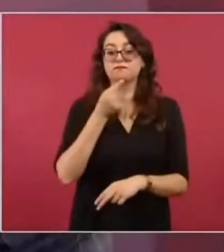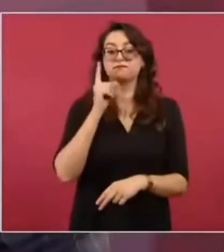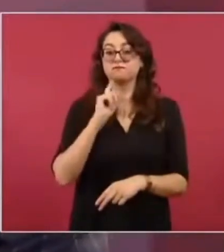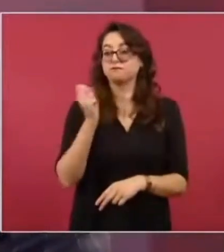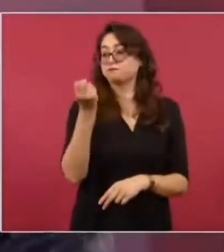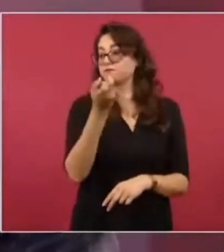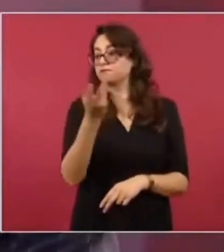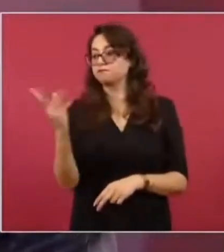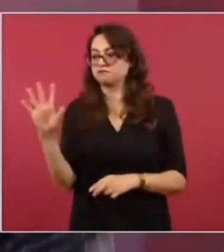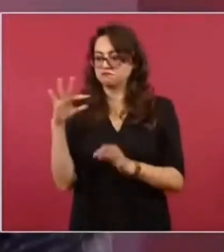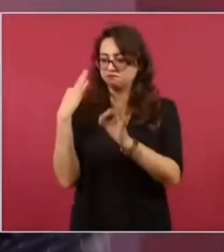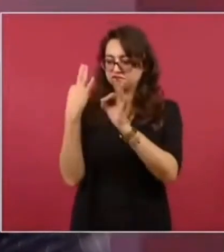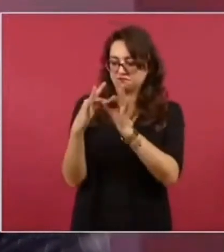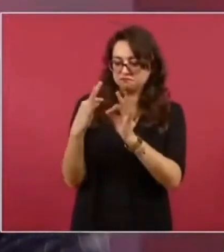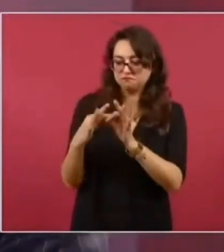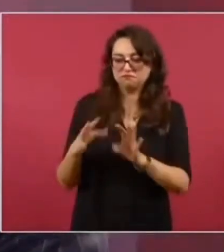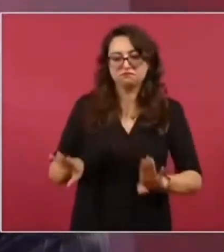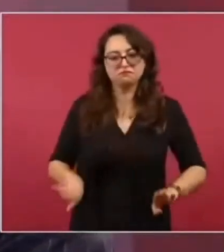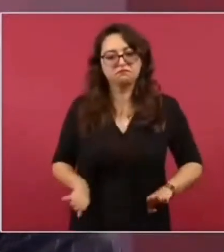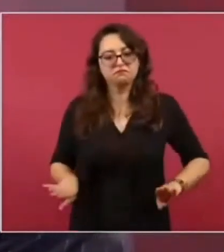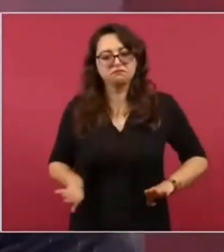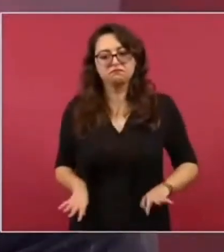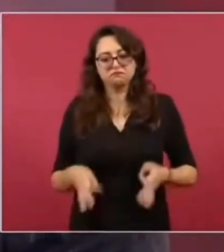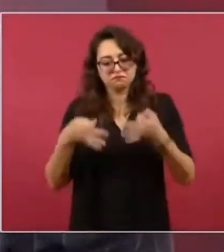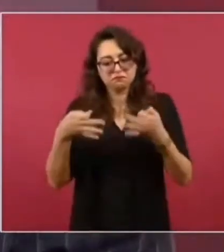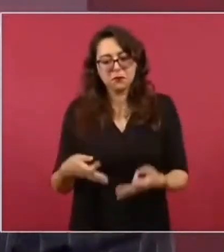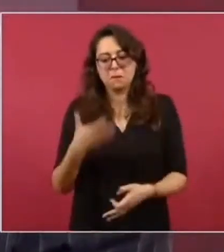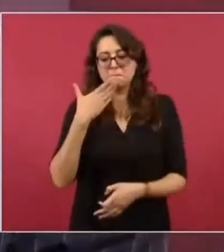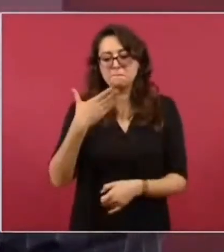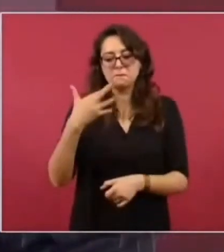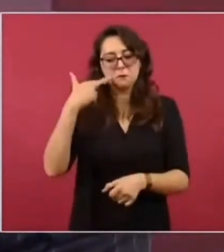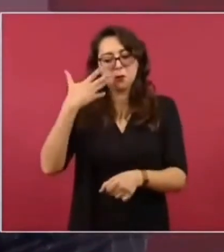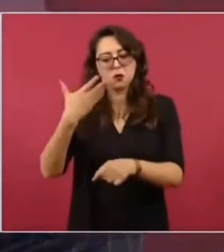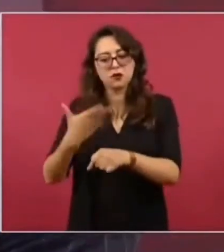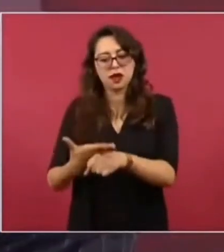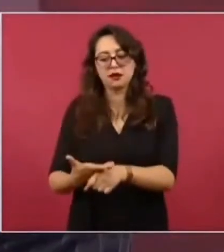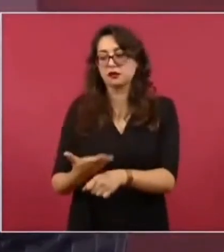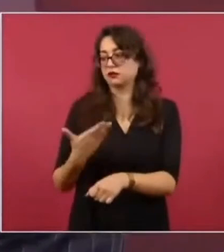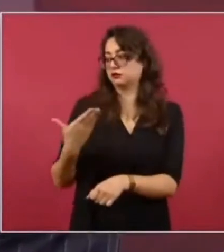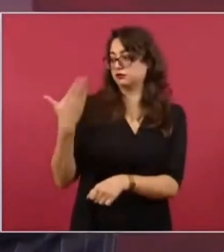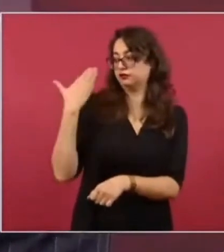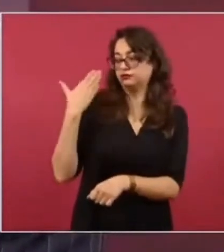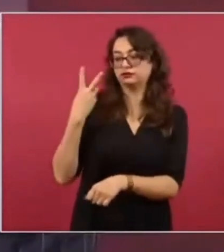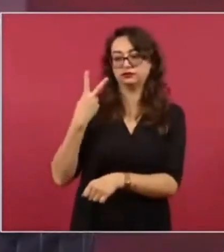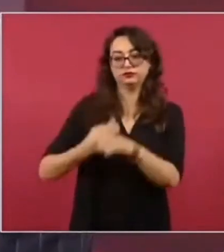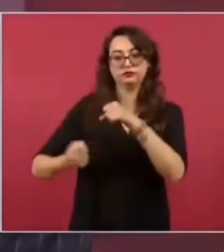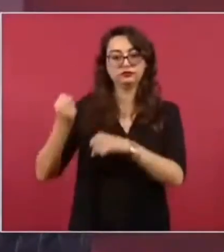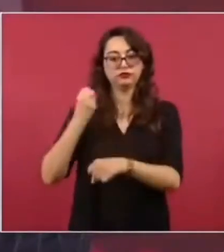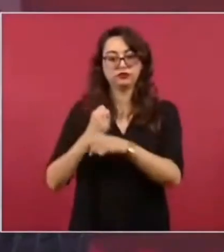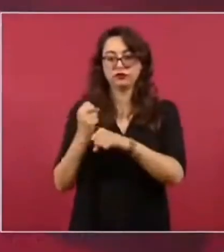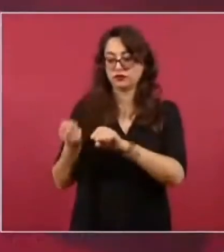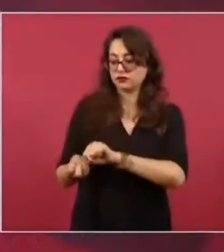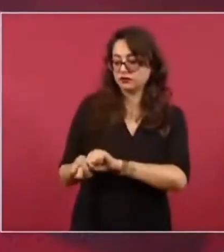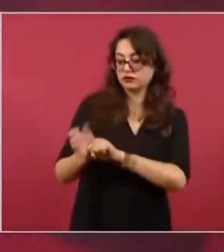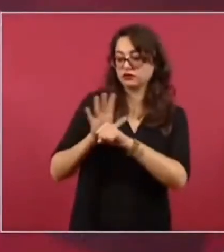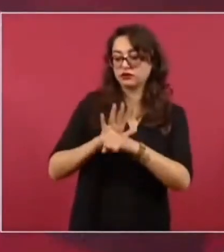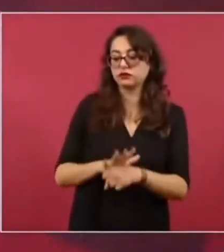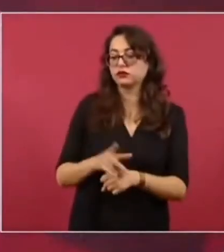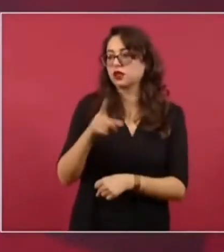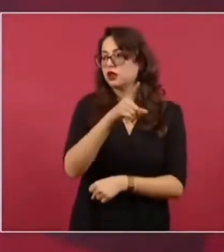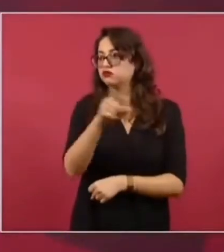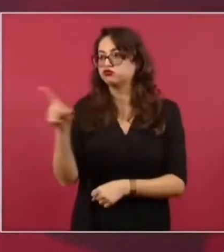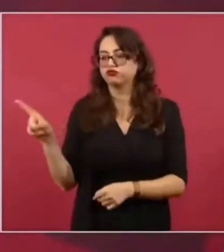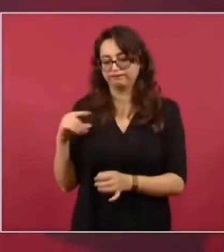la pandemia. También quiero destacar que en el tiempo que llevo en la presidencia